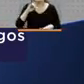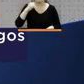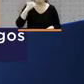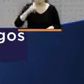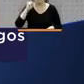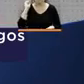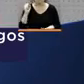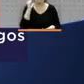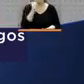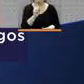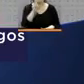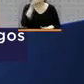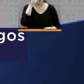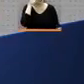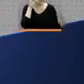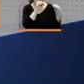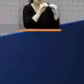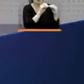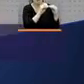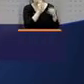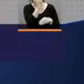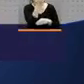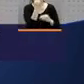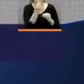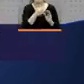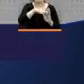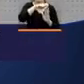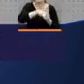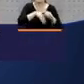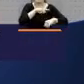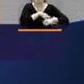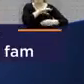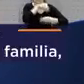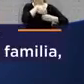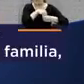a través de un acuerdo con la Fiscalía, y aprovecho la